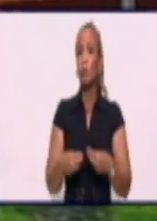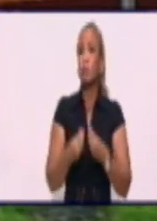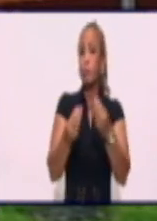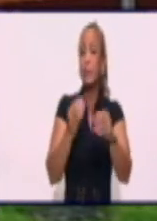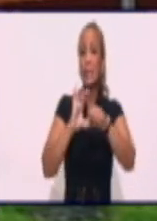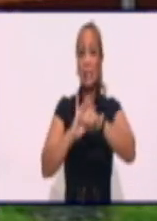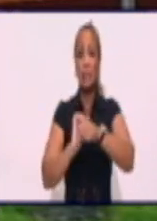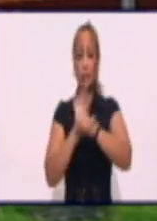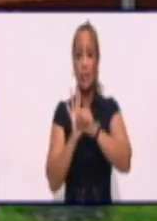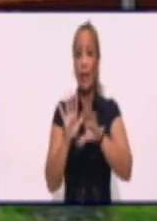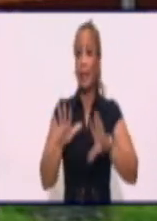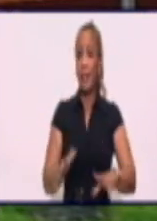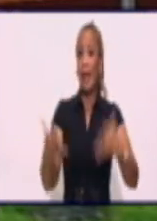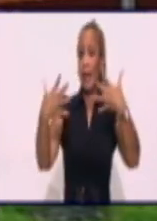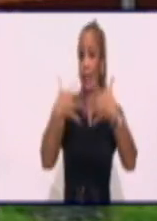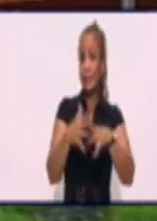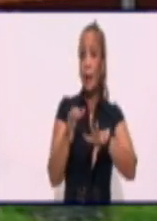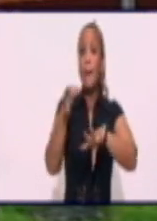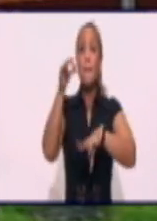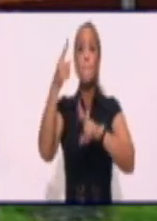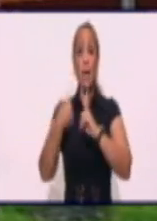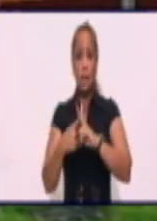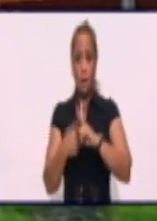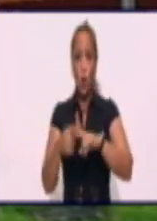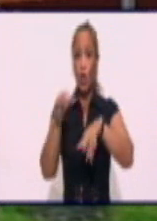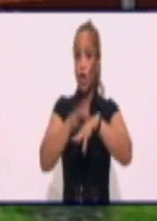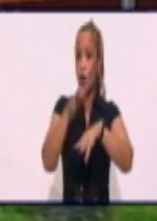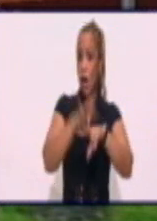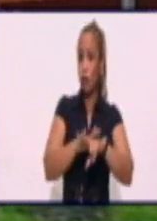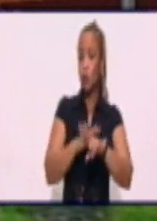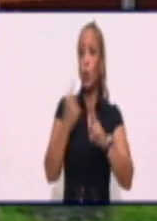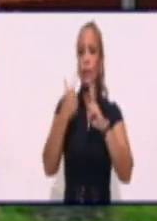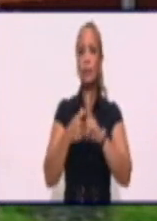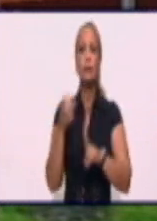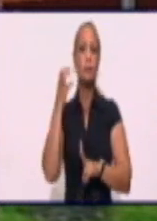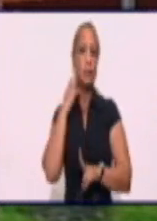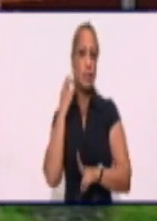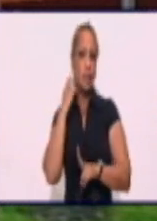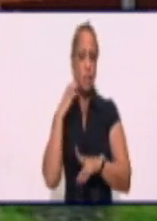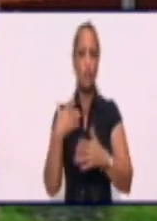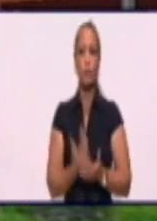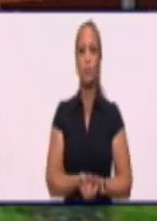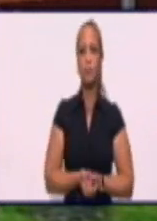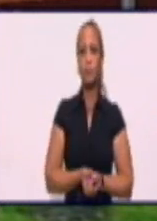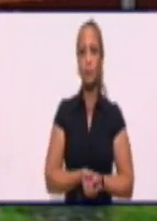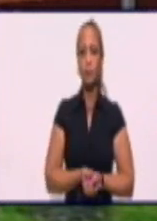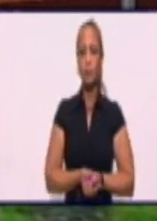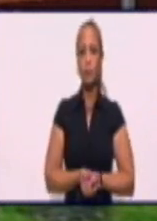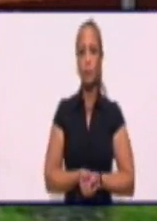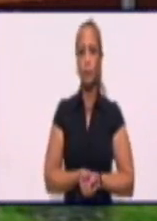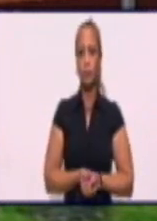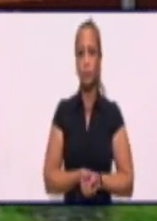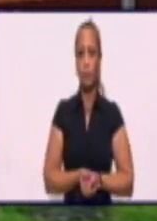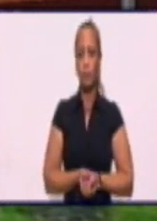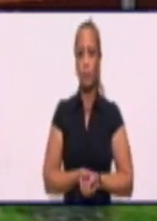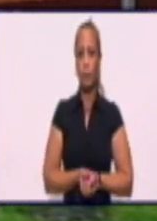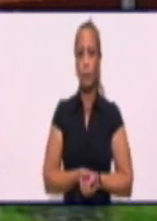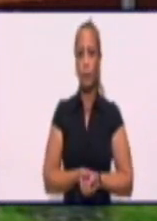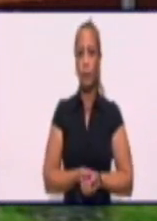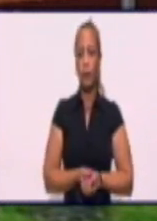y Manzanillo. 1.039 de los 1.874 casos que reporta Granma en los últimos 15